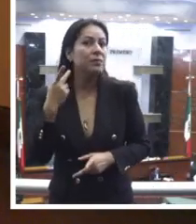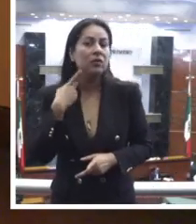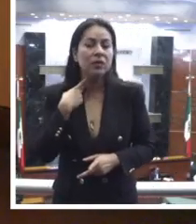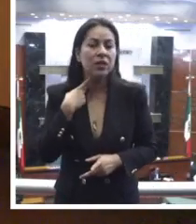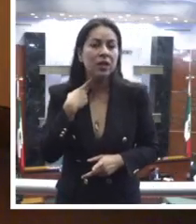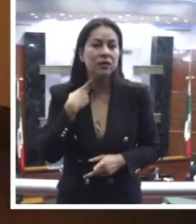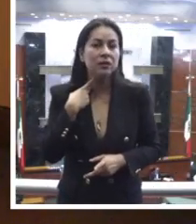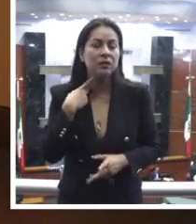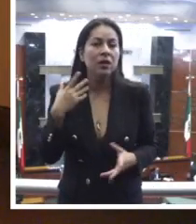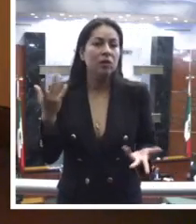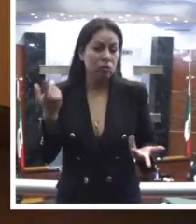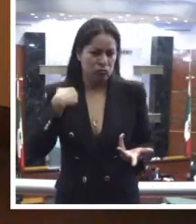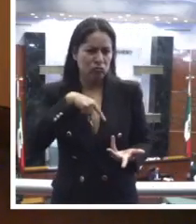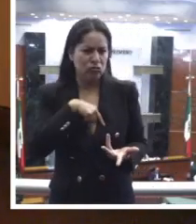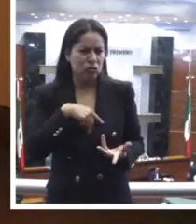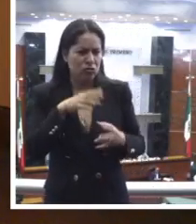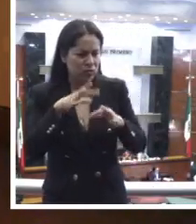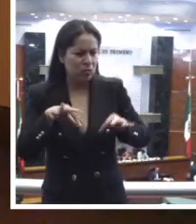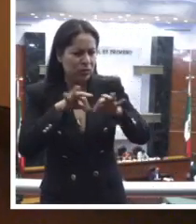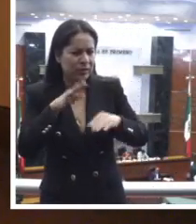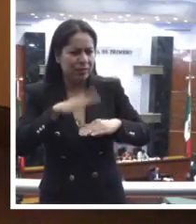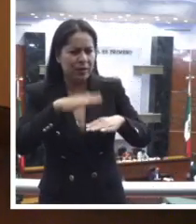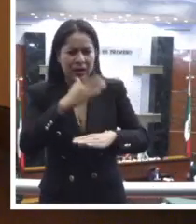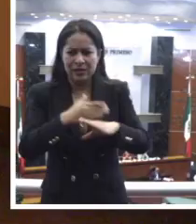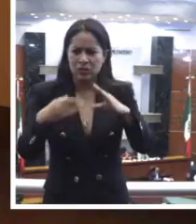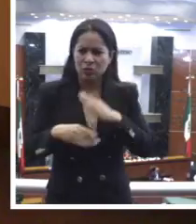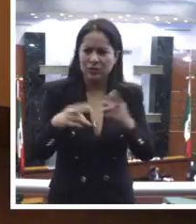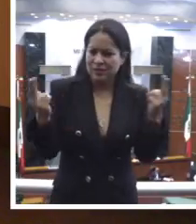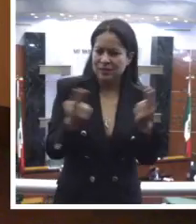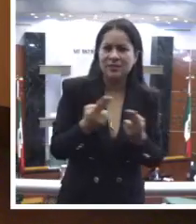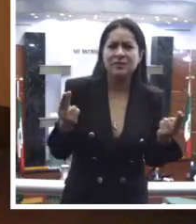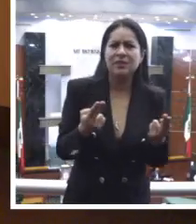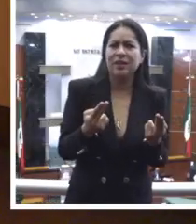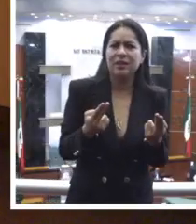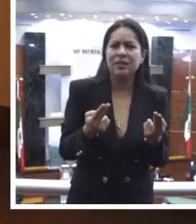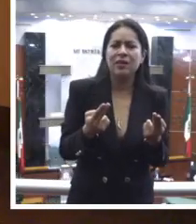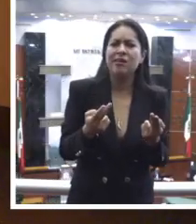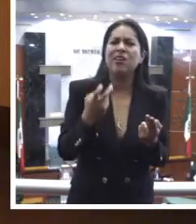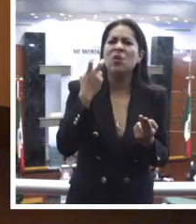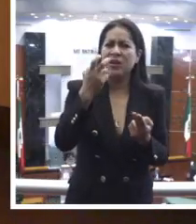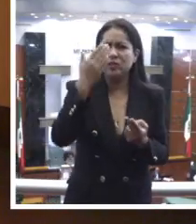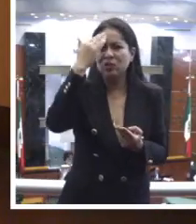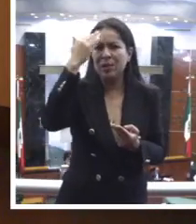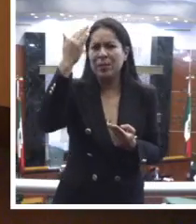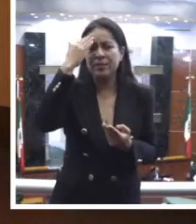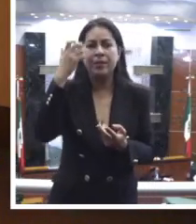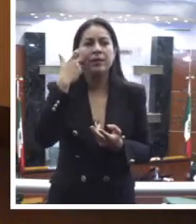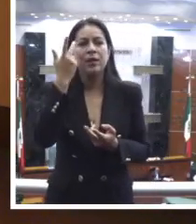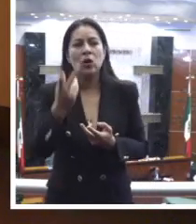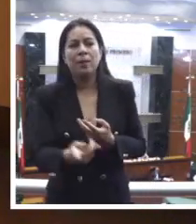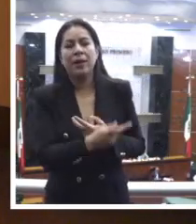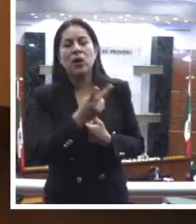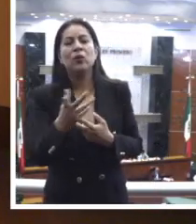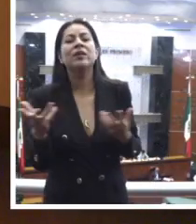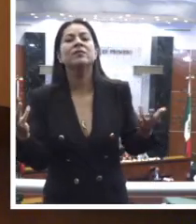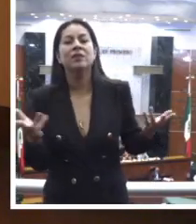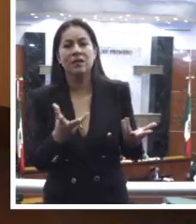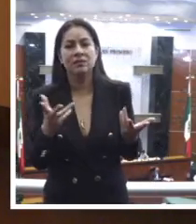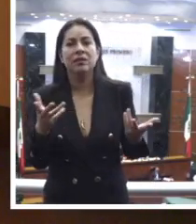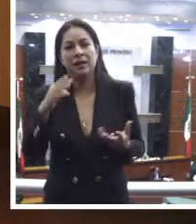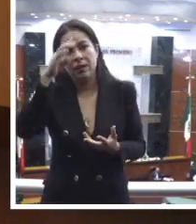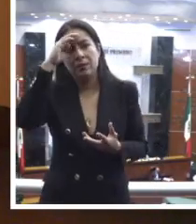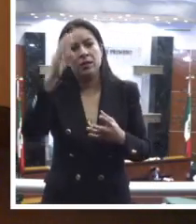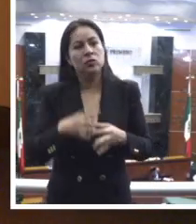públicas? ¿Estamos priorizando las acciones más urgentes? Con esto en mente, quisiera plantear preguntas que